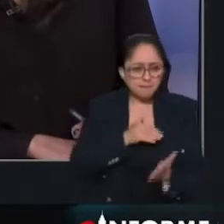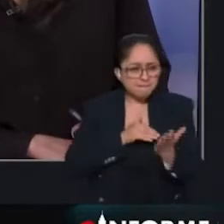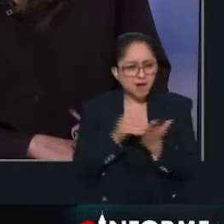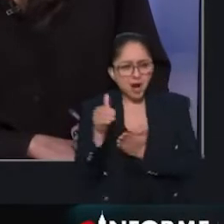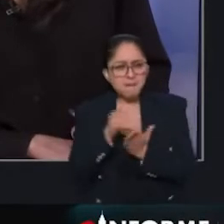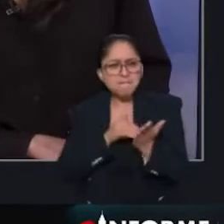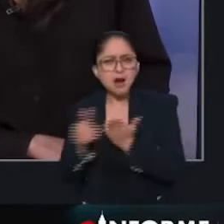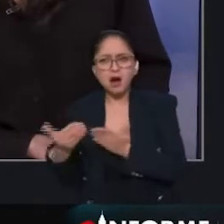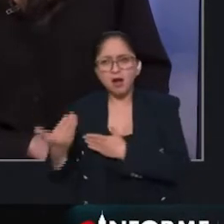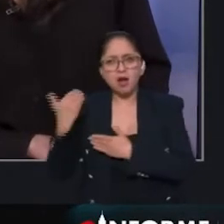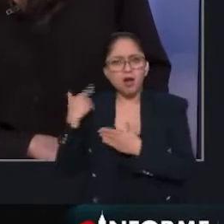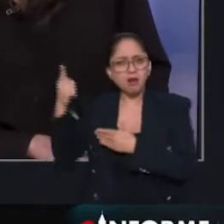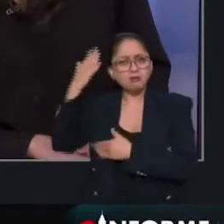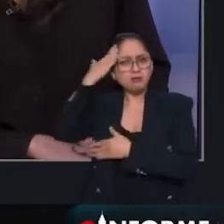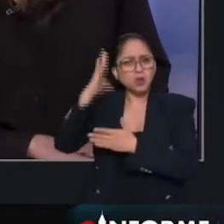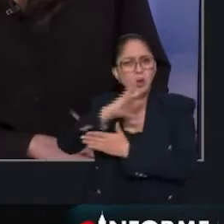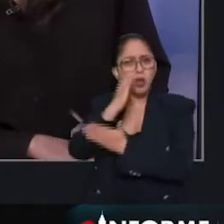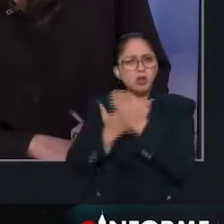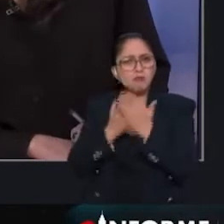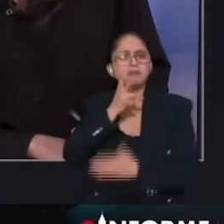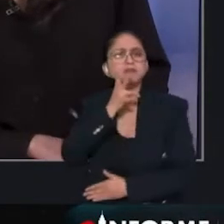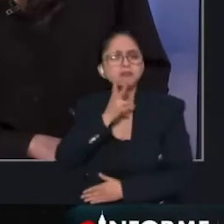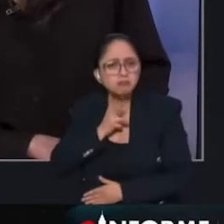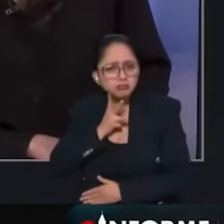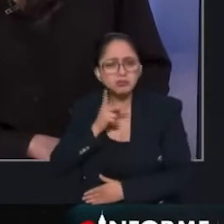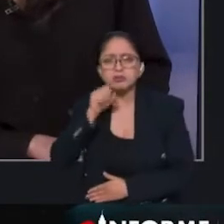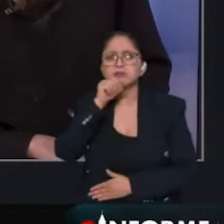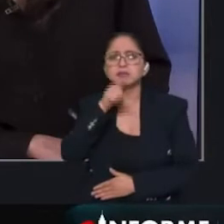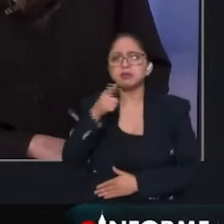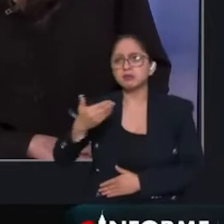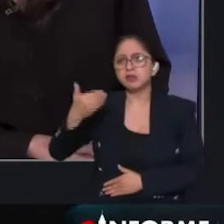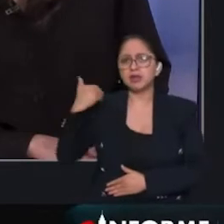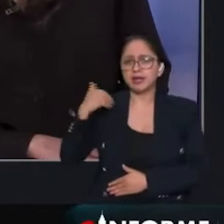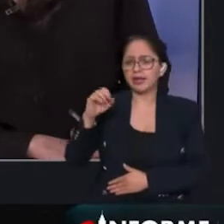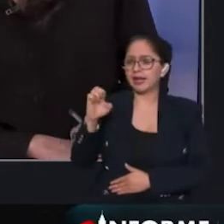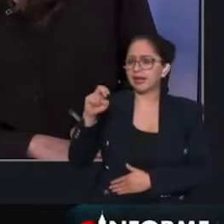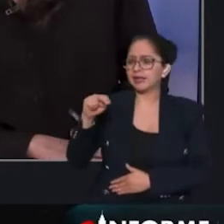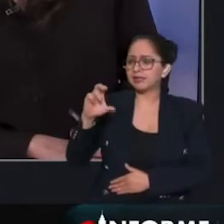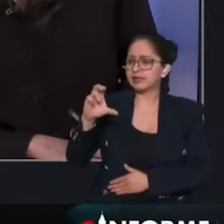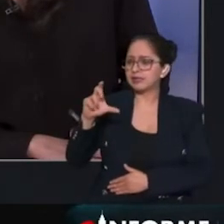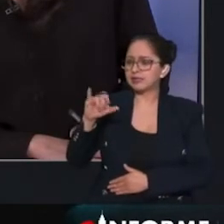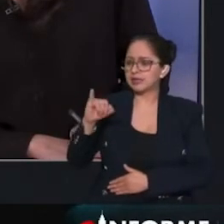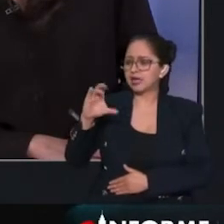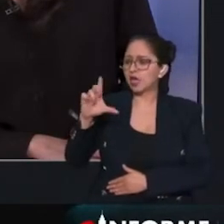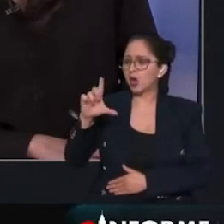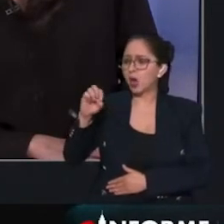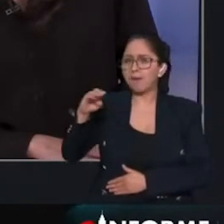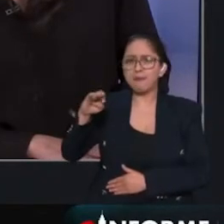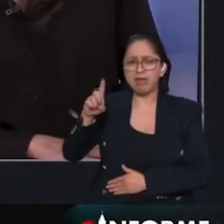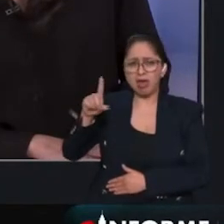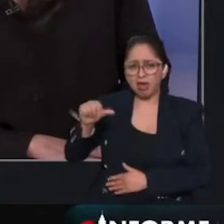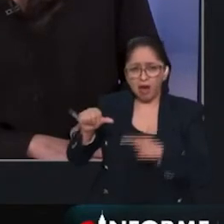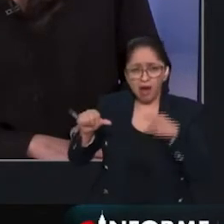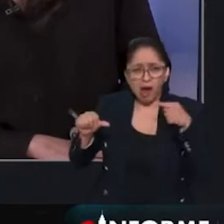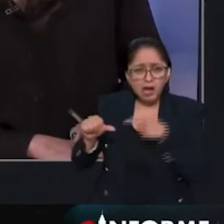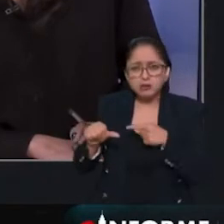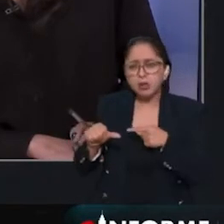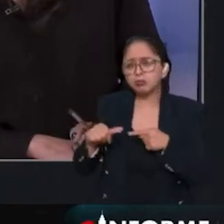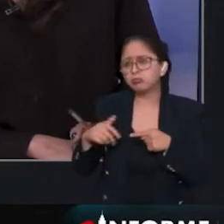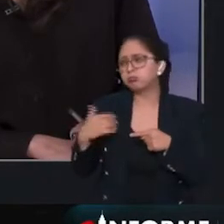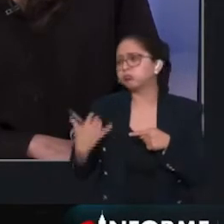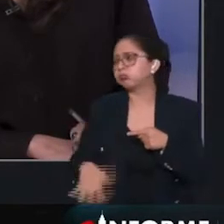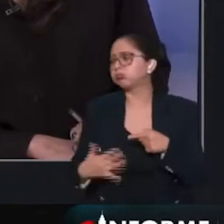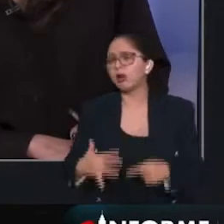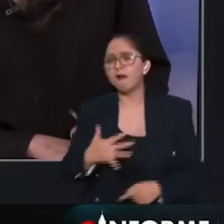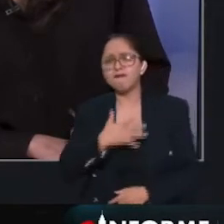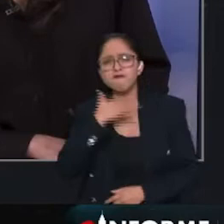Pemex. Estuvo el caso de la enciclomedia, ¿no? Fue un fraude verdaderamente inmenso, ¿no? Y además, no se nos